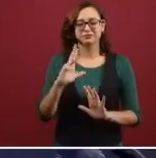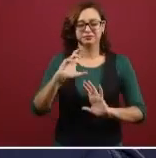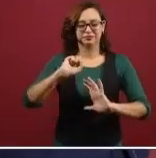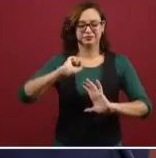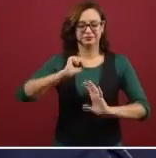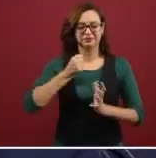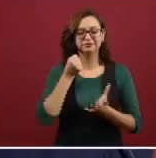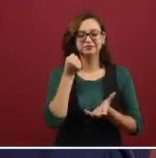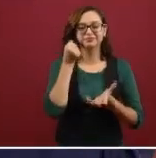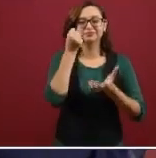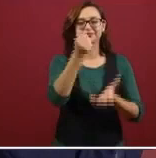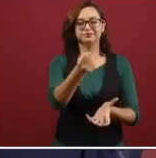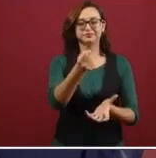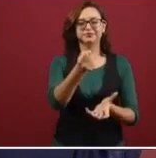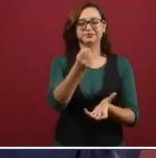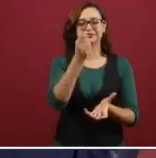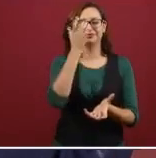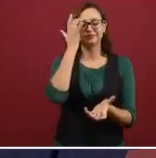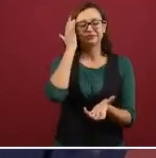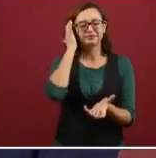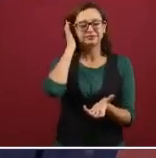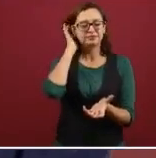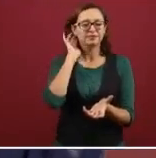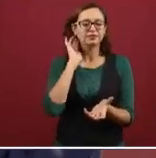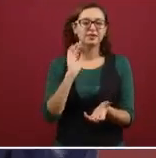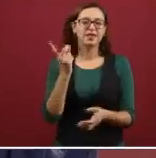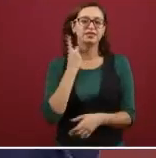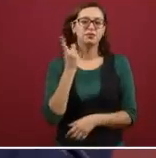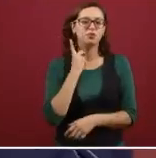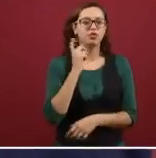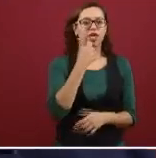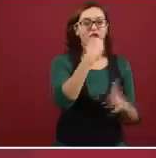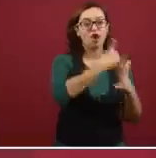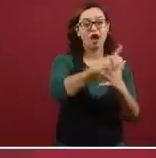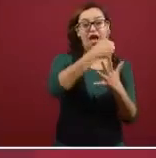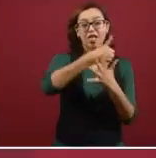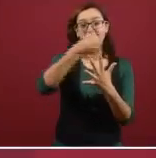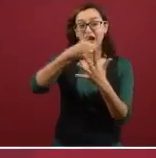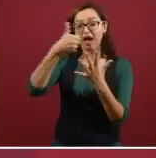presupuesto a cada diputado